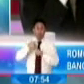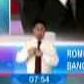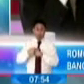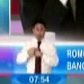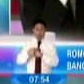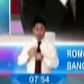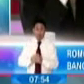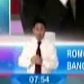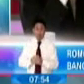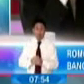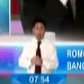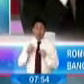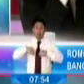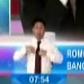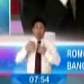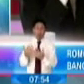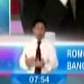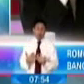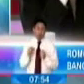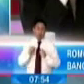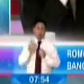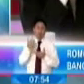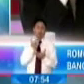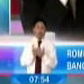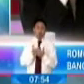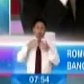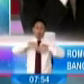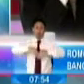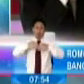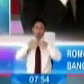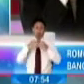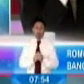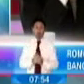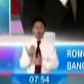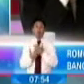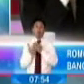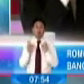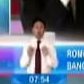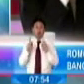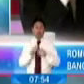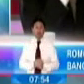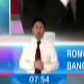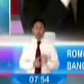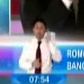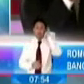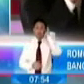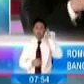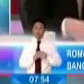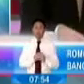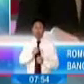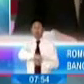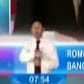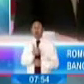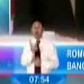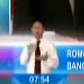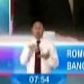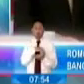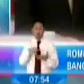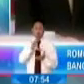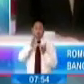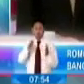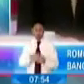próximas semanas, mientras esperamos haya una reactivación económica y nuevas oportunidades laborales. Otro conflicto que tiene la ciudadanía y que veo que también